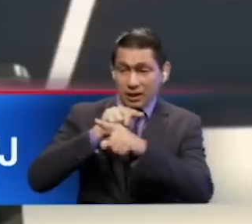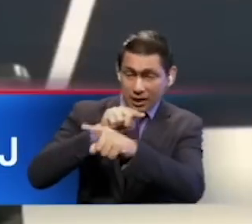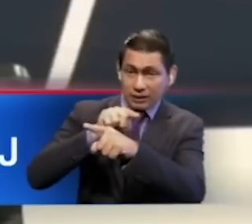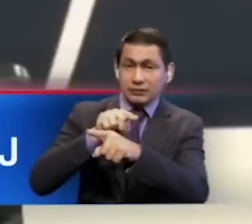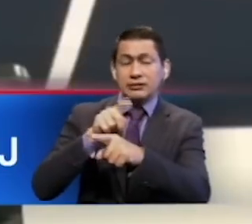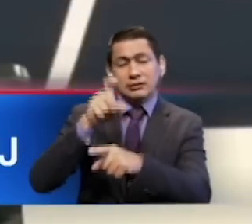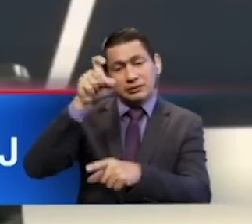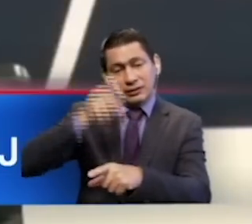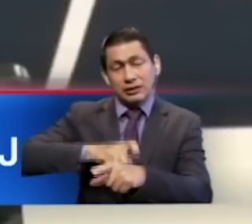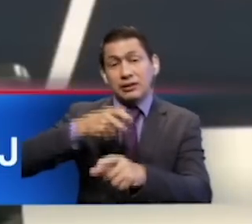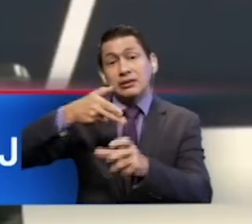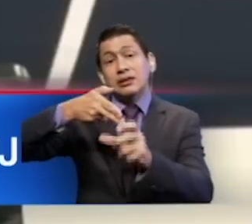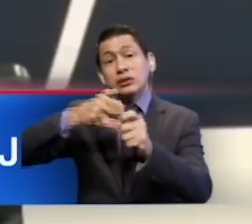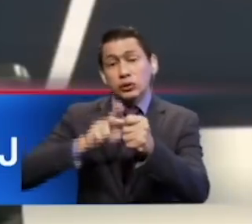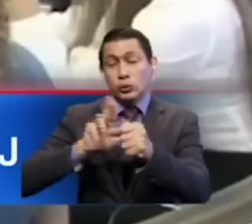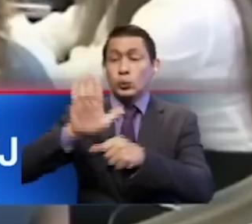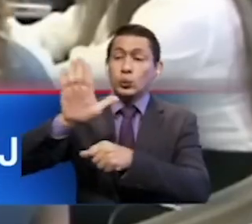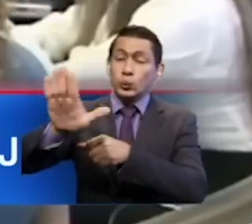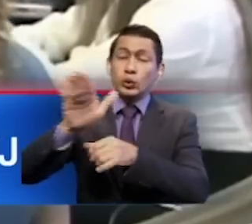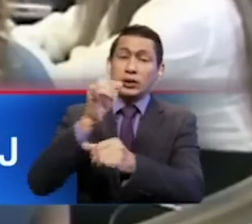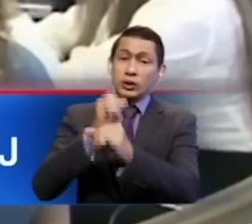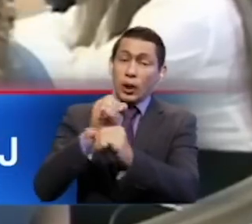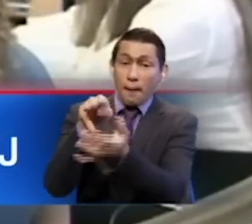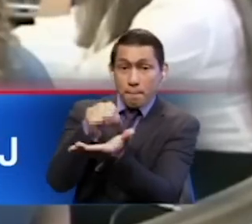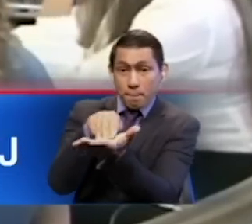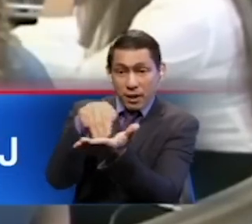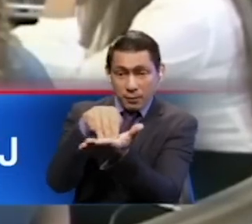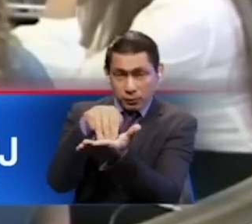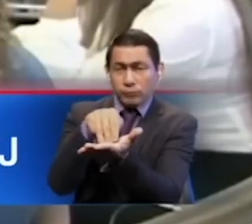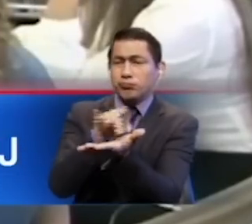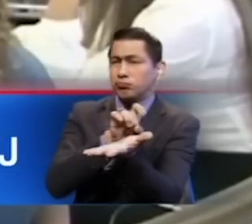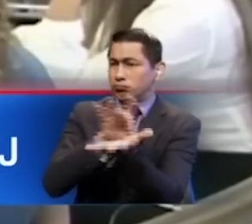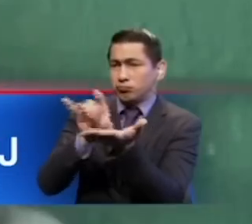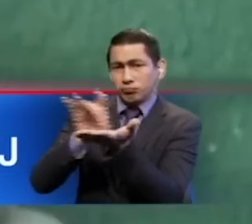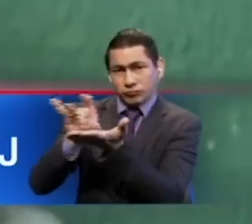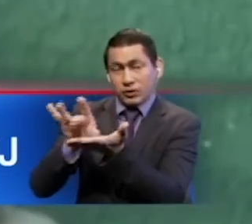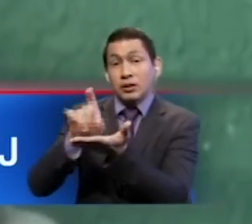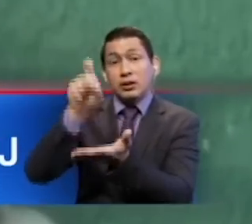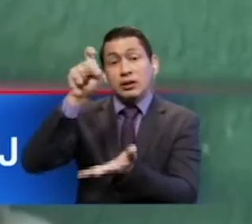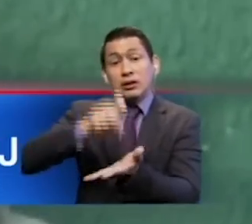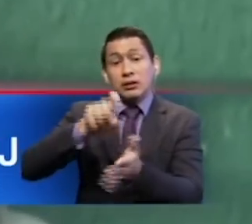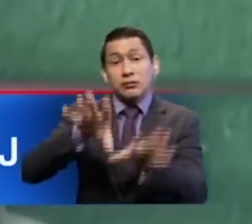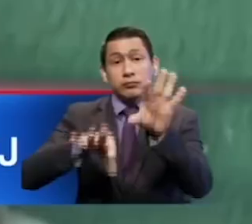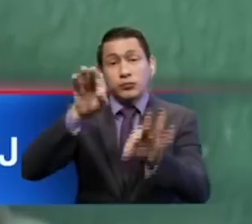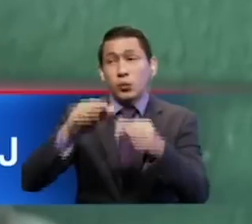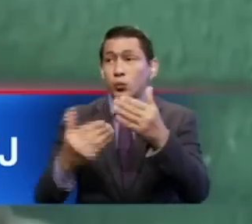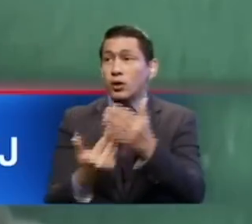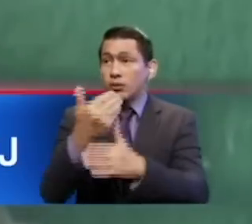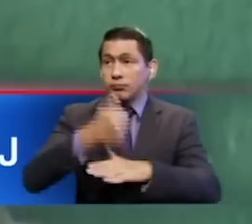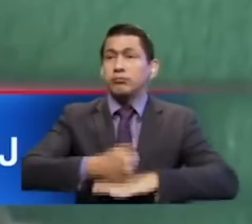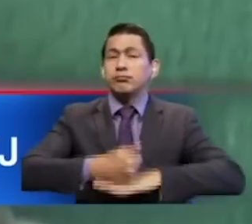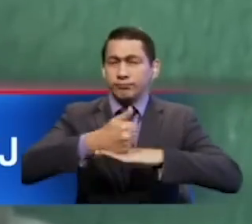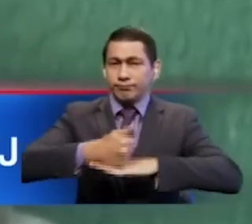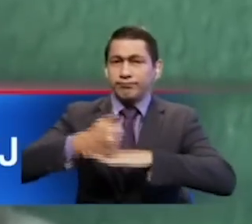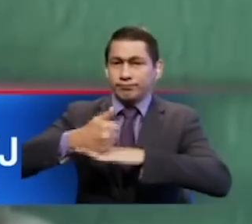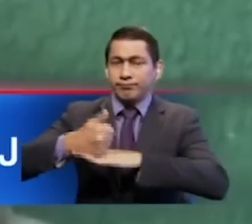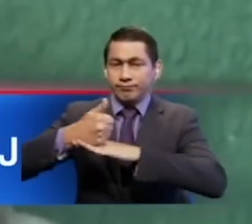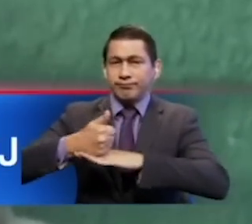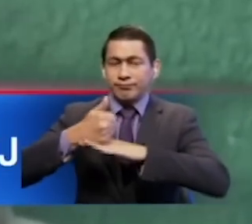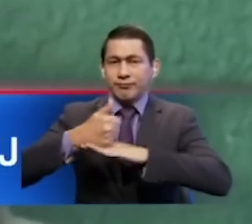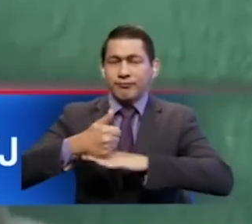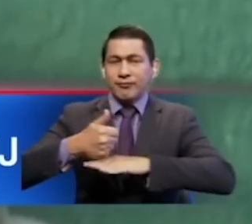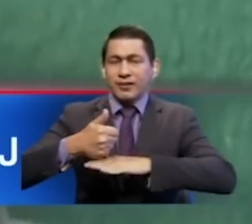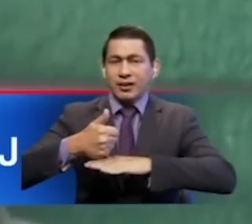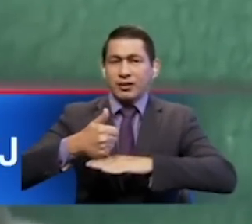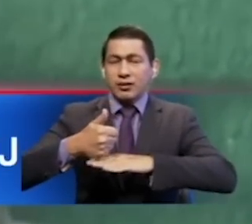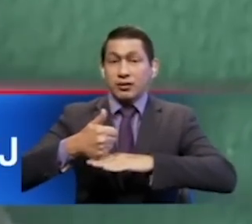renunciar todos los miembros de la institución y seleccionar a nuevas autoridades. Personas que carecen de probidad,